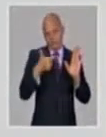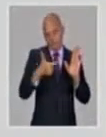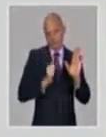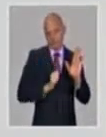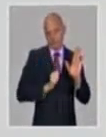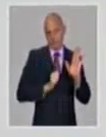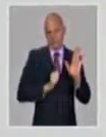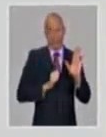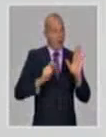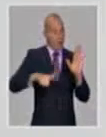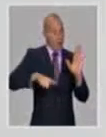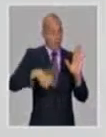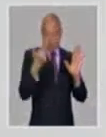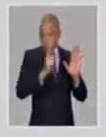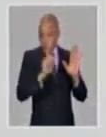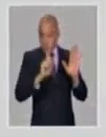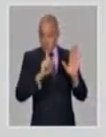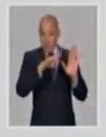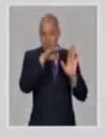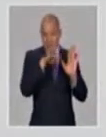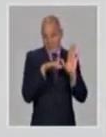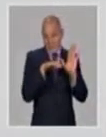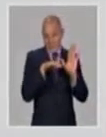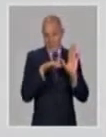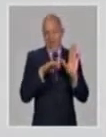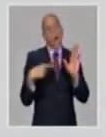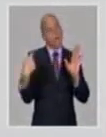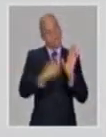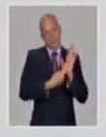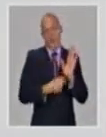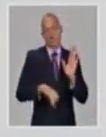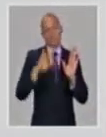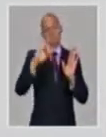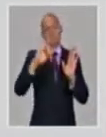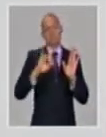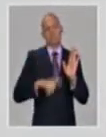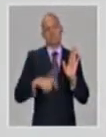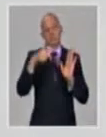y luchar siempre por un encargo estatal. Nuestro país tiene un encargo estatal muy importante, que es la leche de los niños.